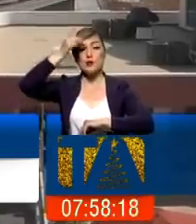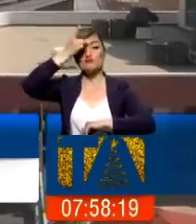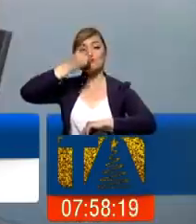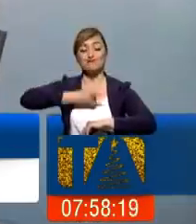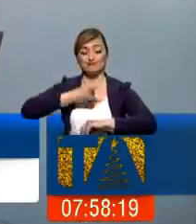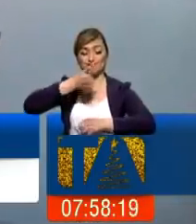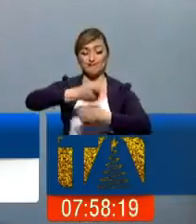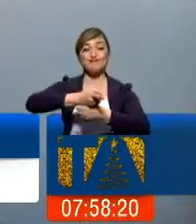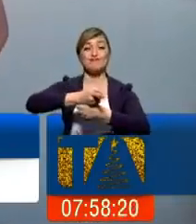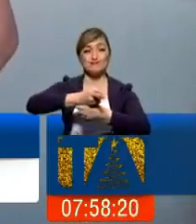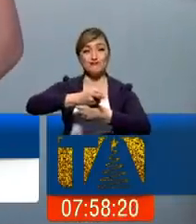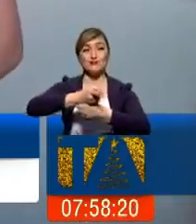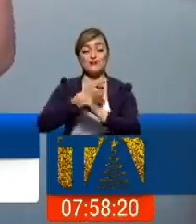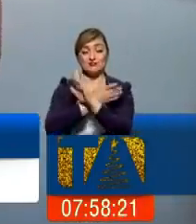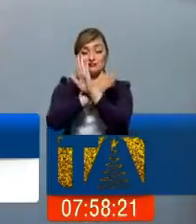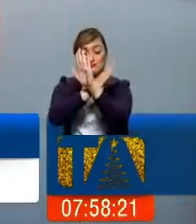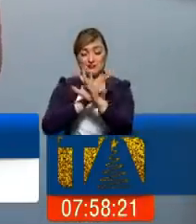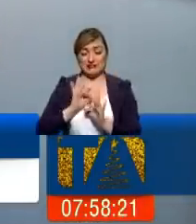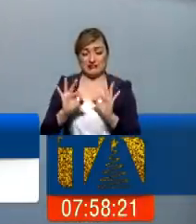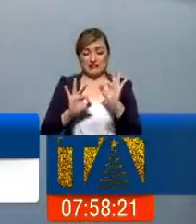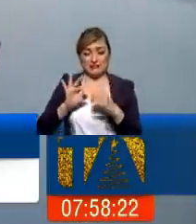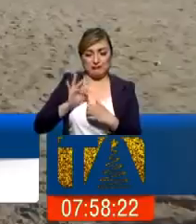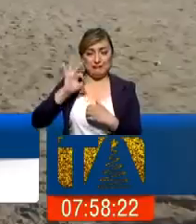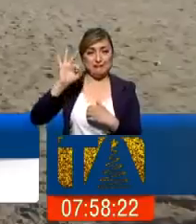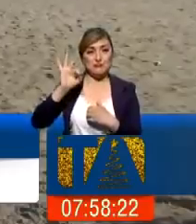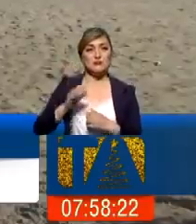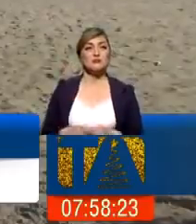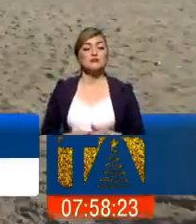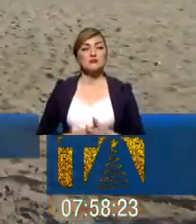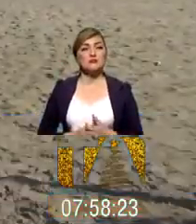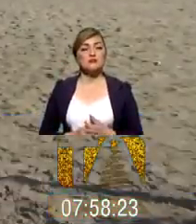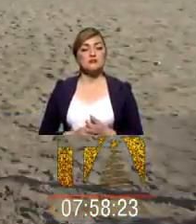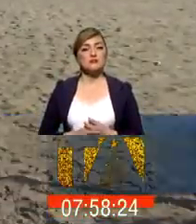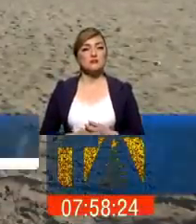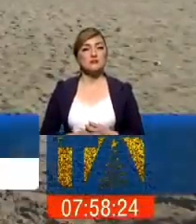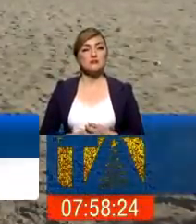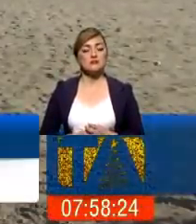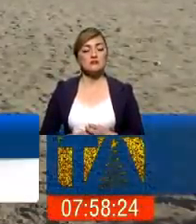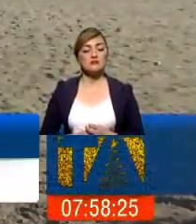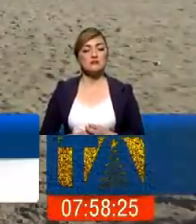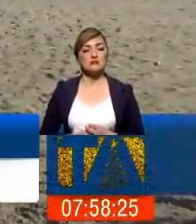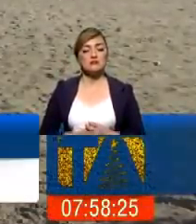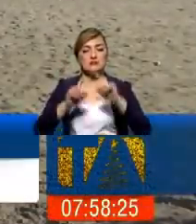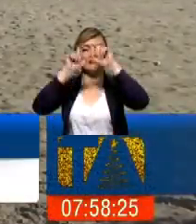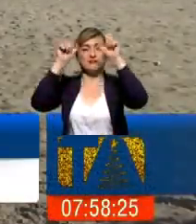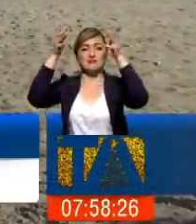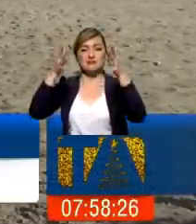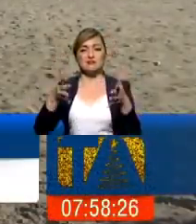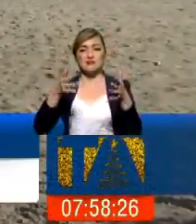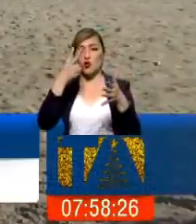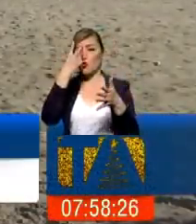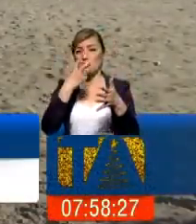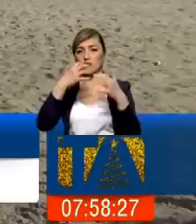el gobierno en torno a la prevención del contagio del COVID-19. Tenemos que prácticamente quebrar como empresarios, como